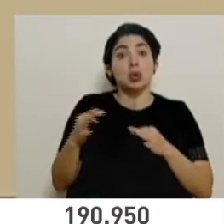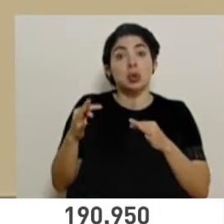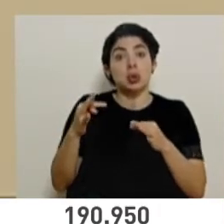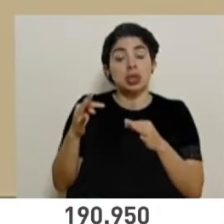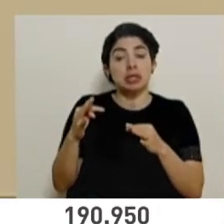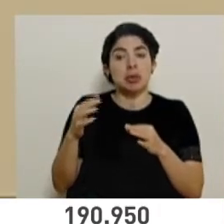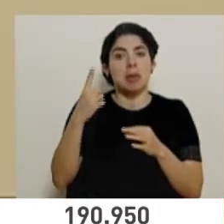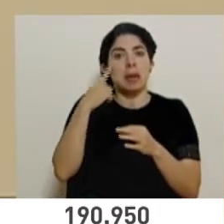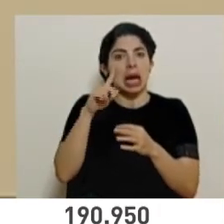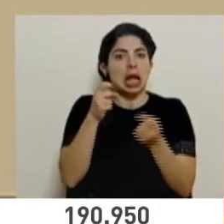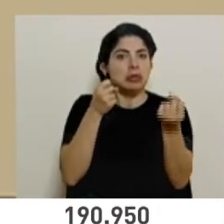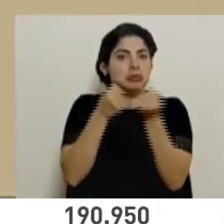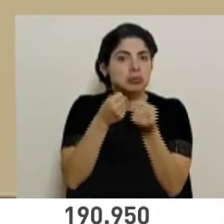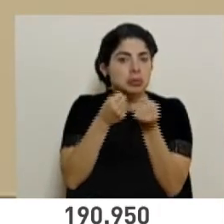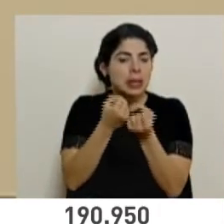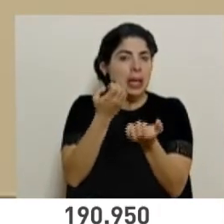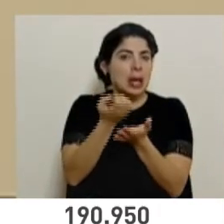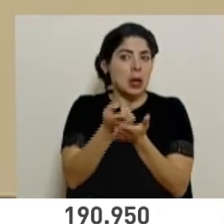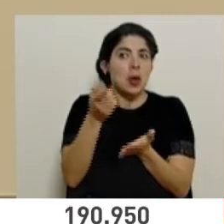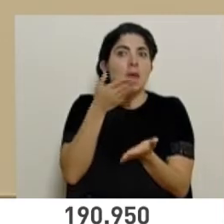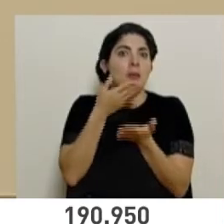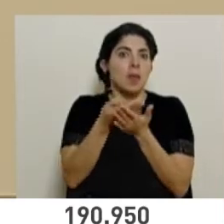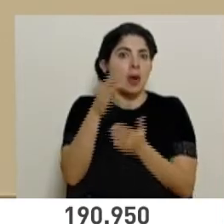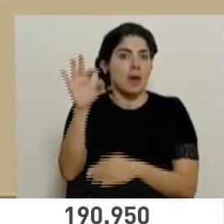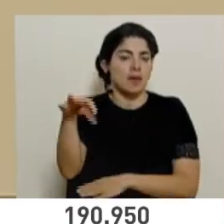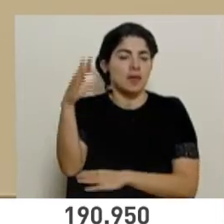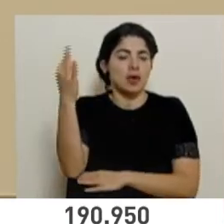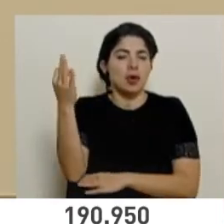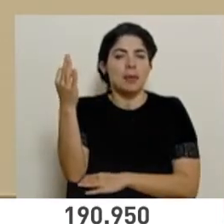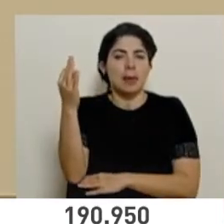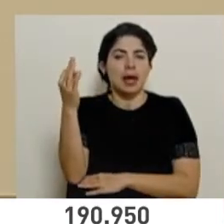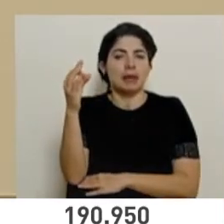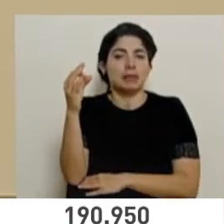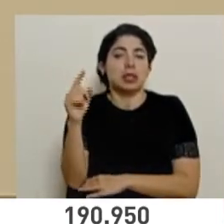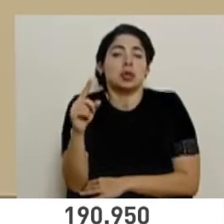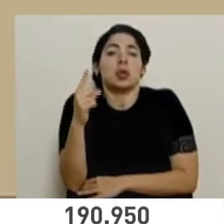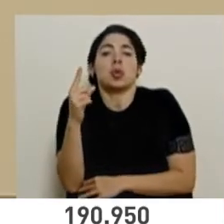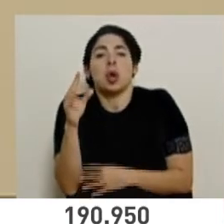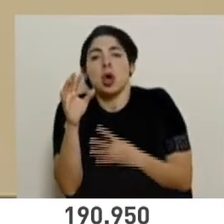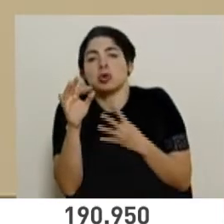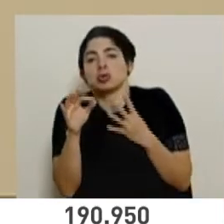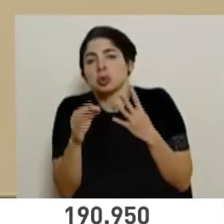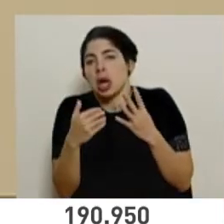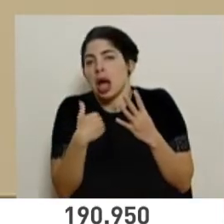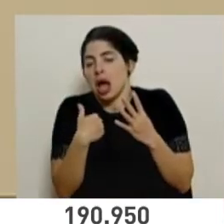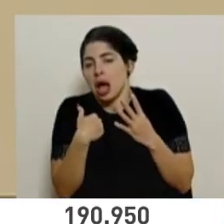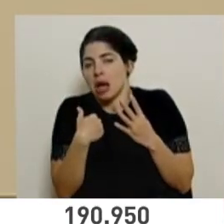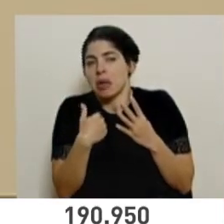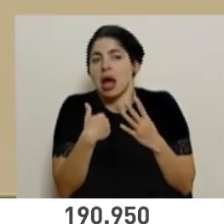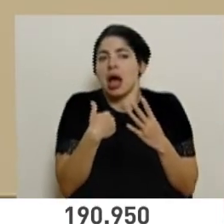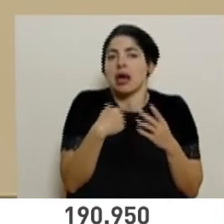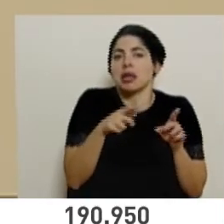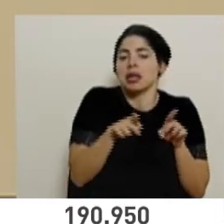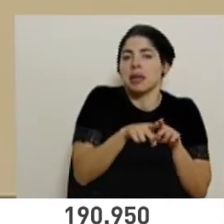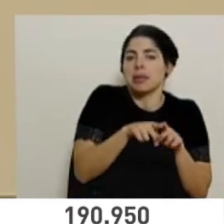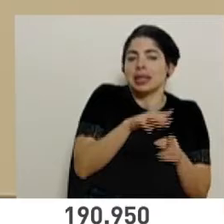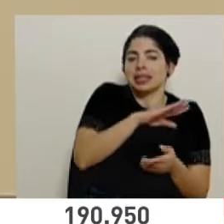de reactivar la economía. Es una de las posibilidades que tenemos, además de los